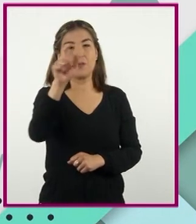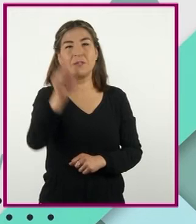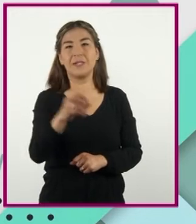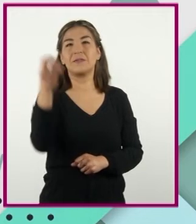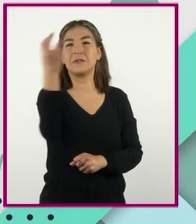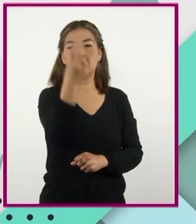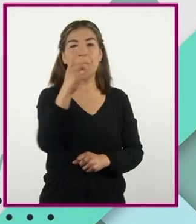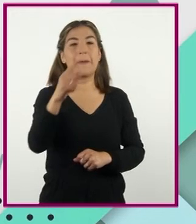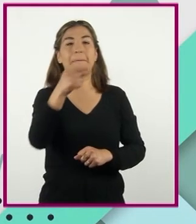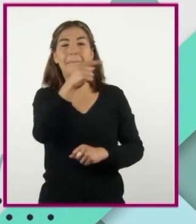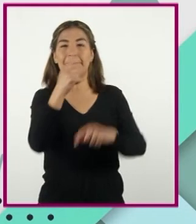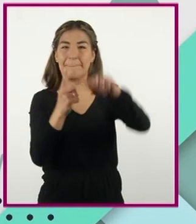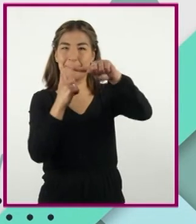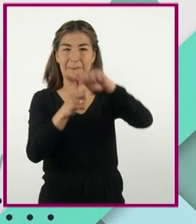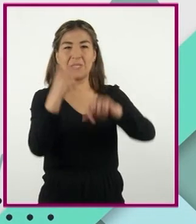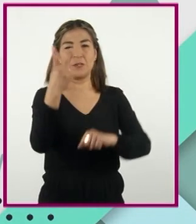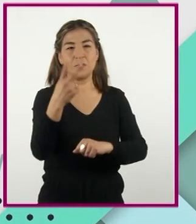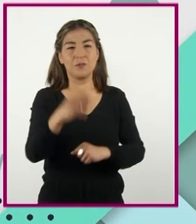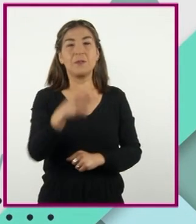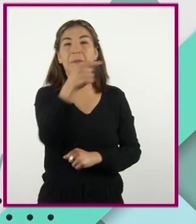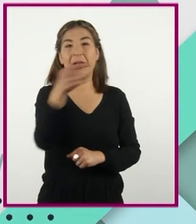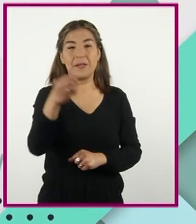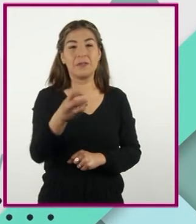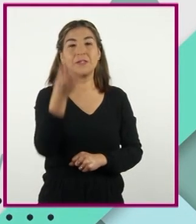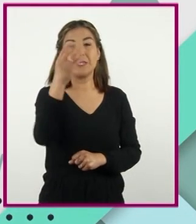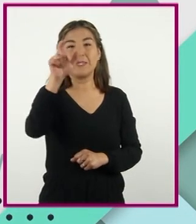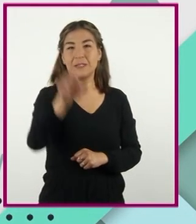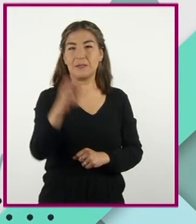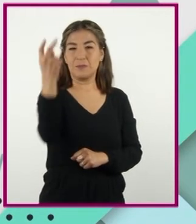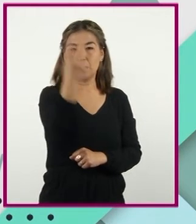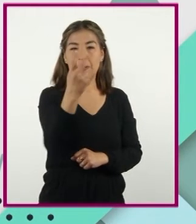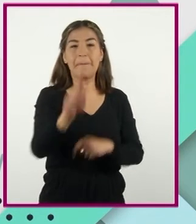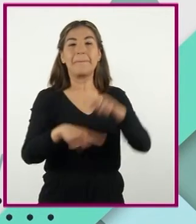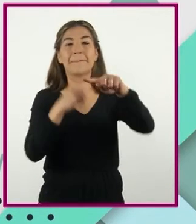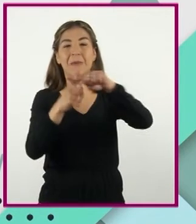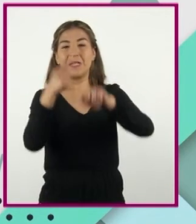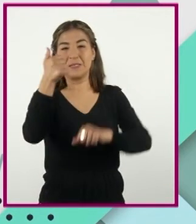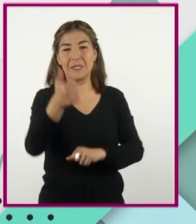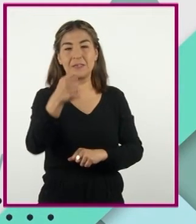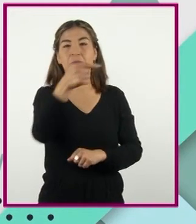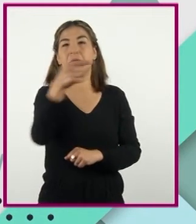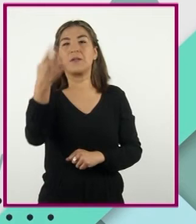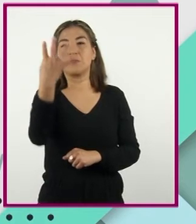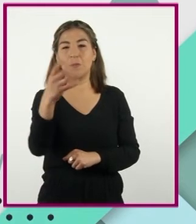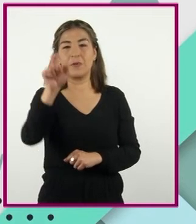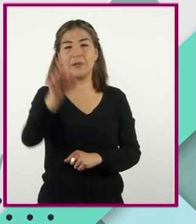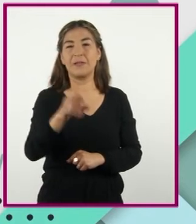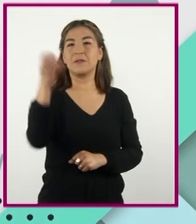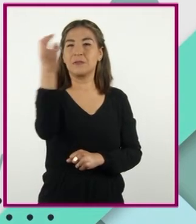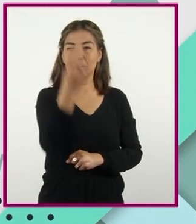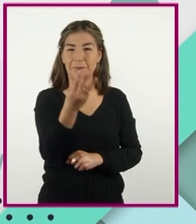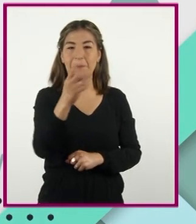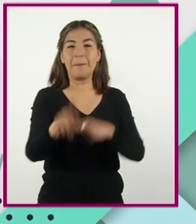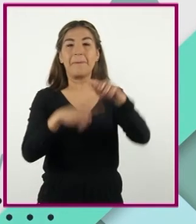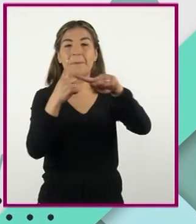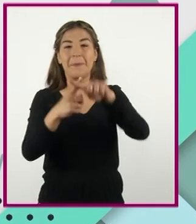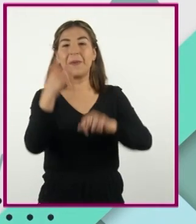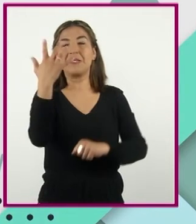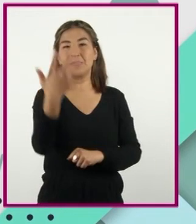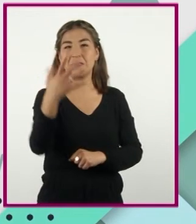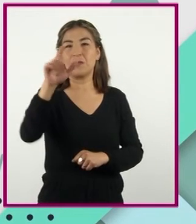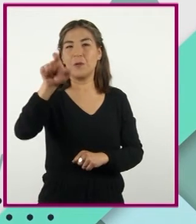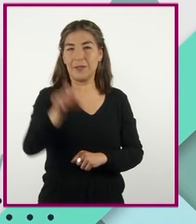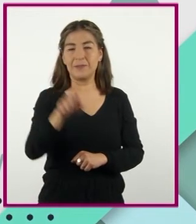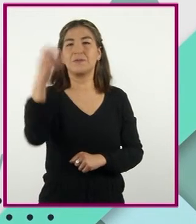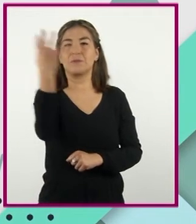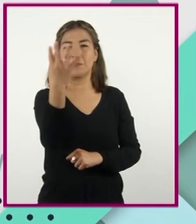2 menos 3x al cuadrado más 6 menos 4x al cubo más 5x a la